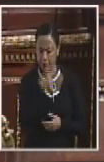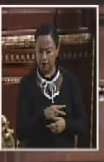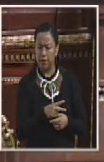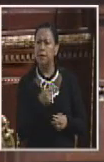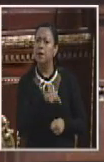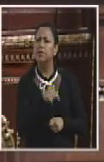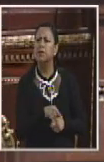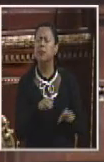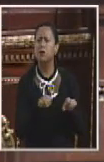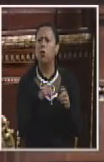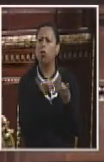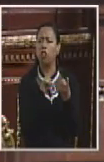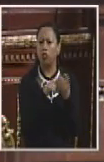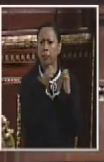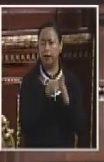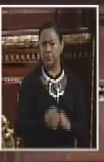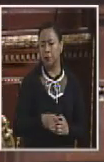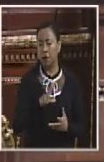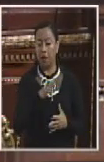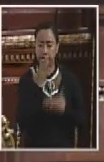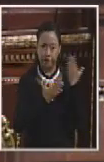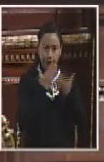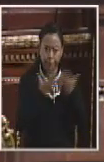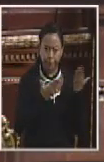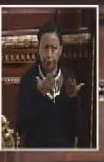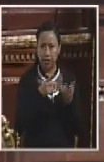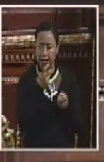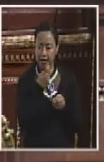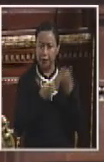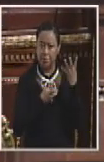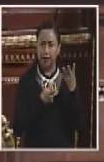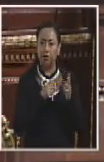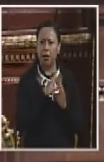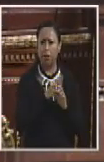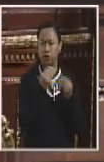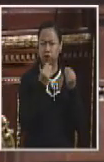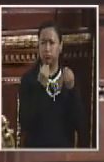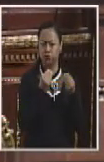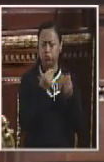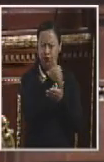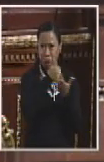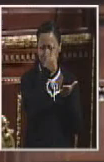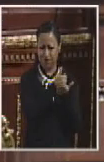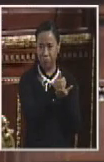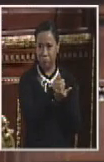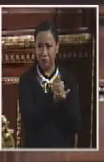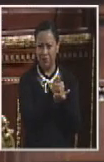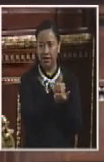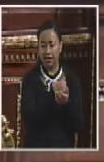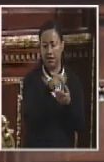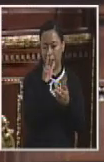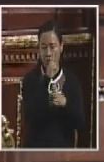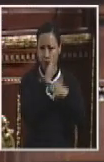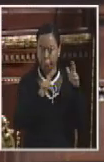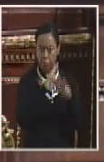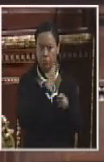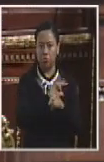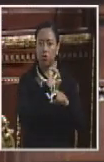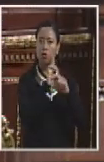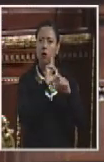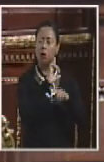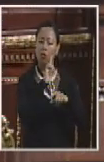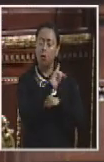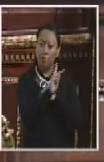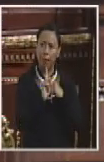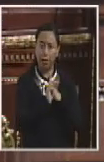Recursos Mundiales estudia el asunto definiendo este término como el porcentaje que una ciudad, región o país consume del total